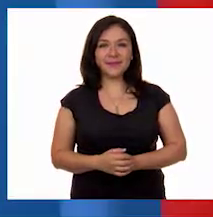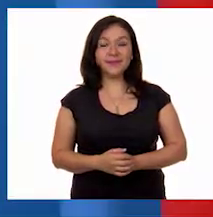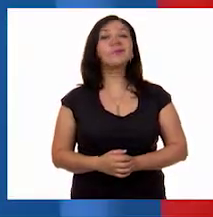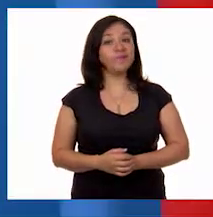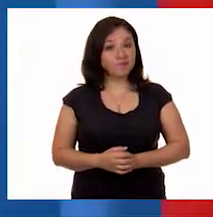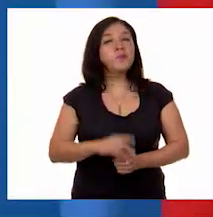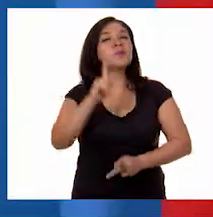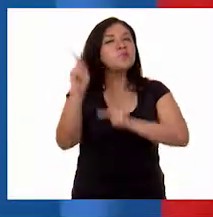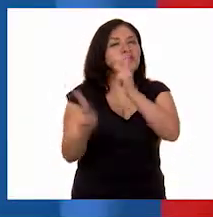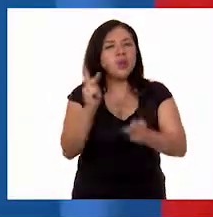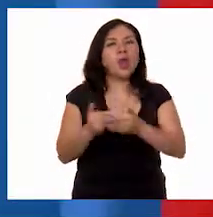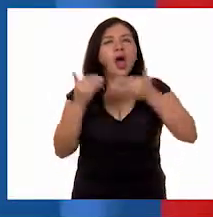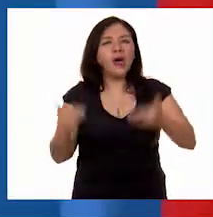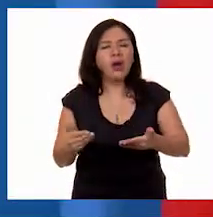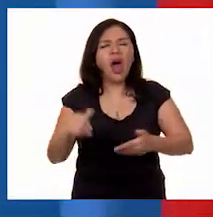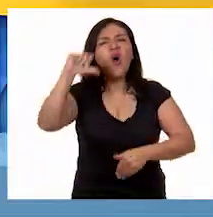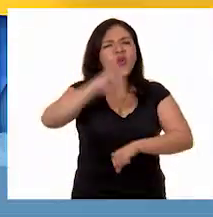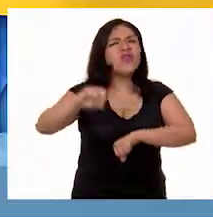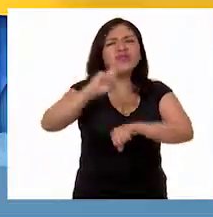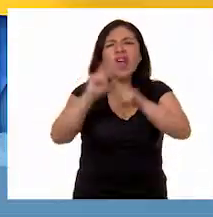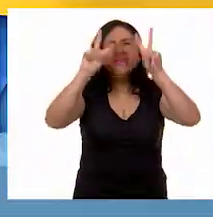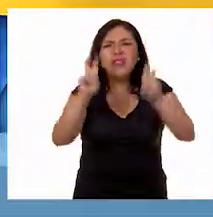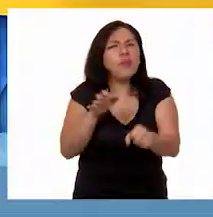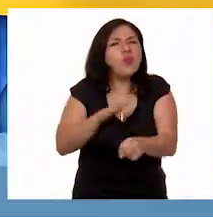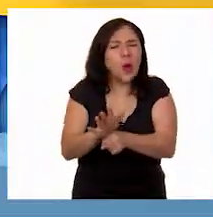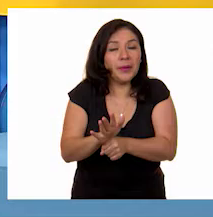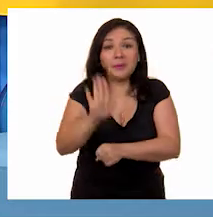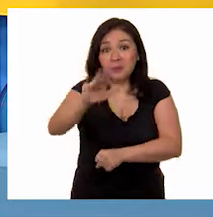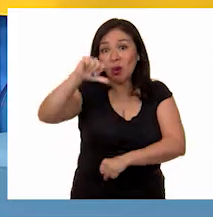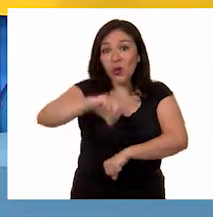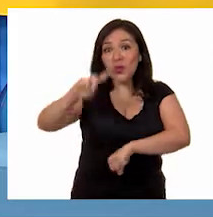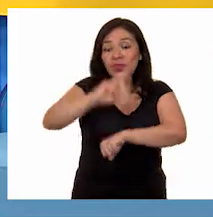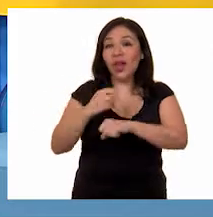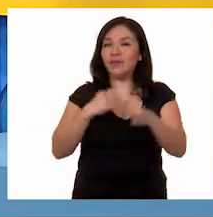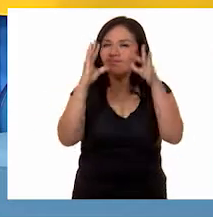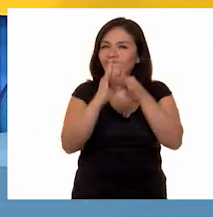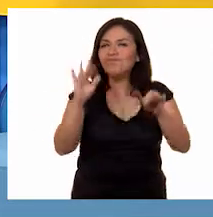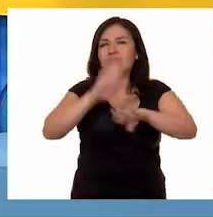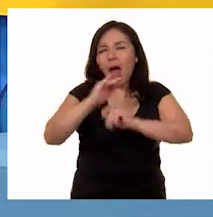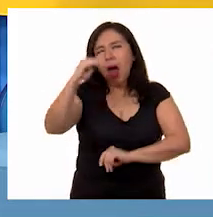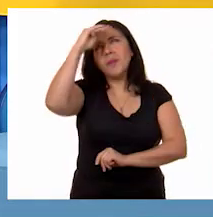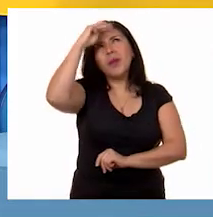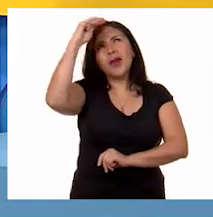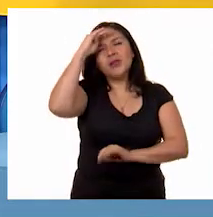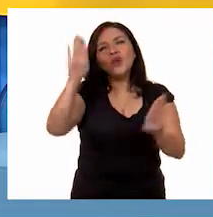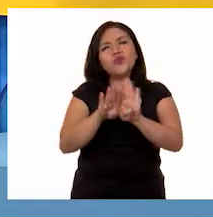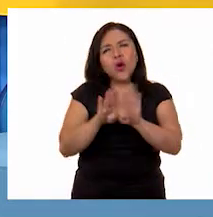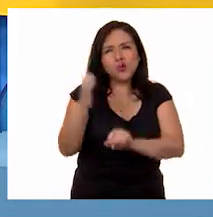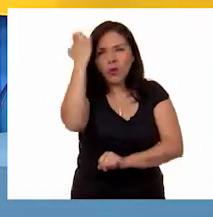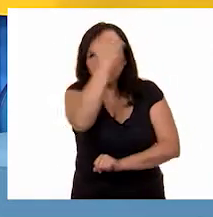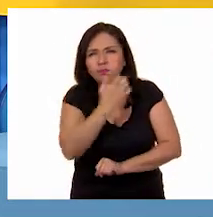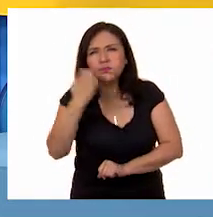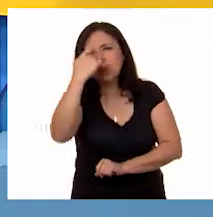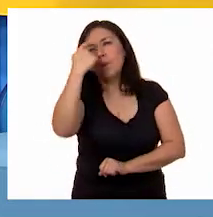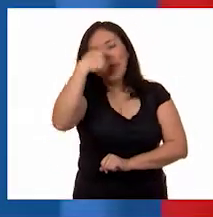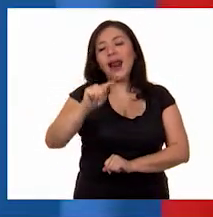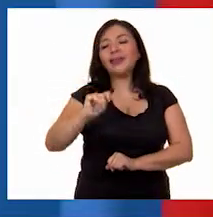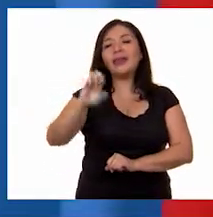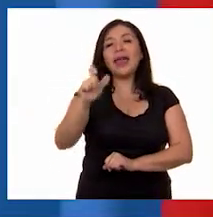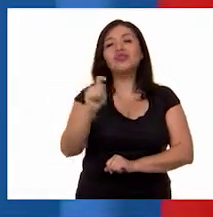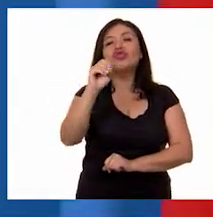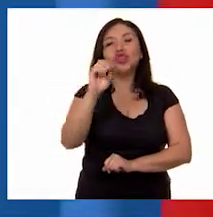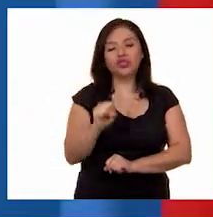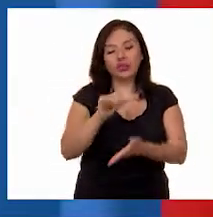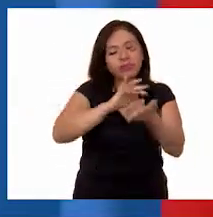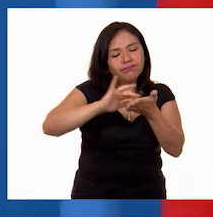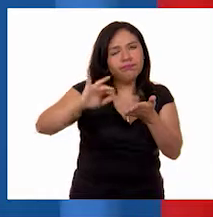La pregunta siguiente es, ¿qué haremos el día de hoy? En esta ocasión hablaremos y reflexionaremos sobre el análisis de textos. Me